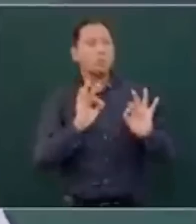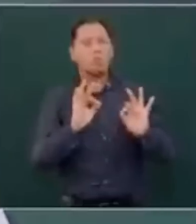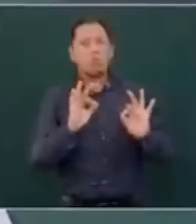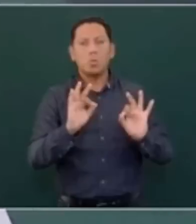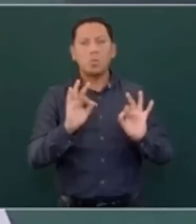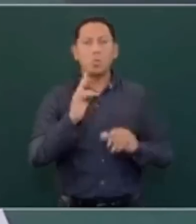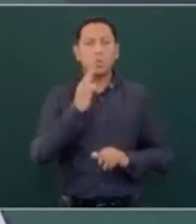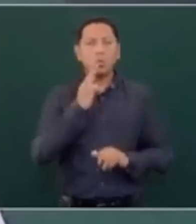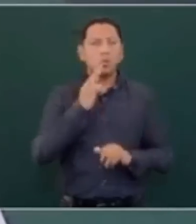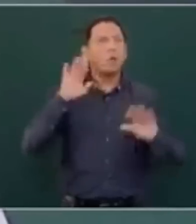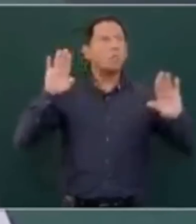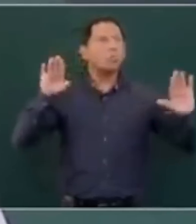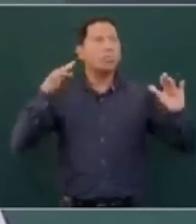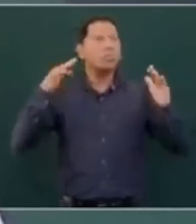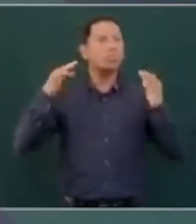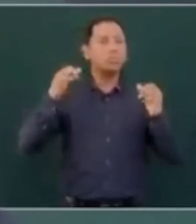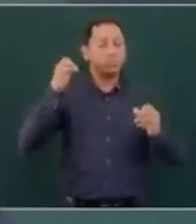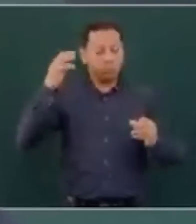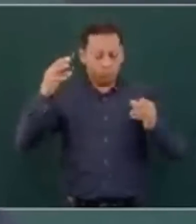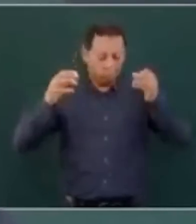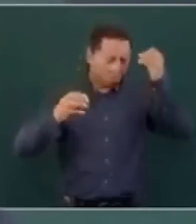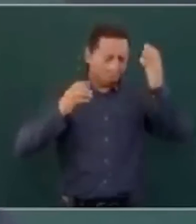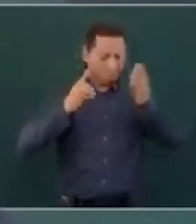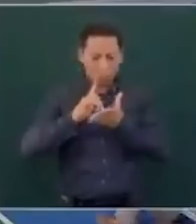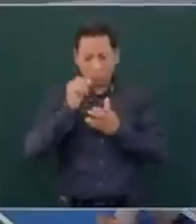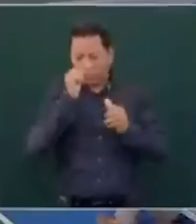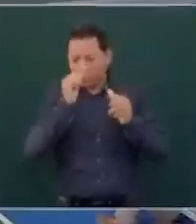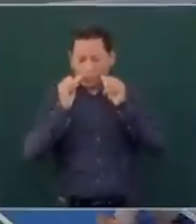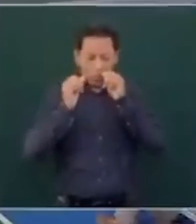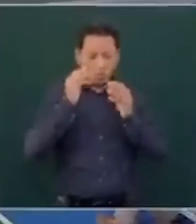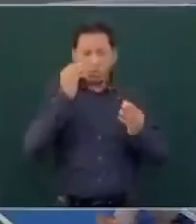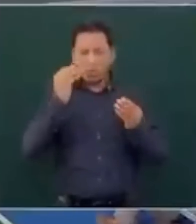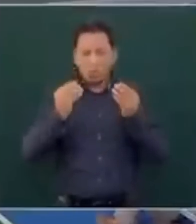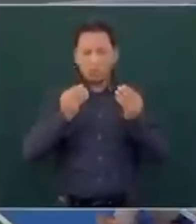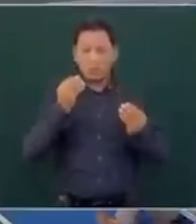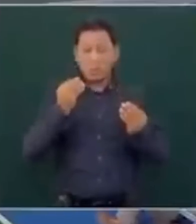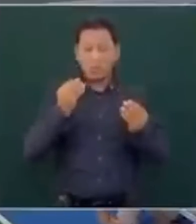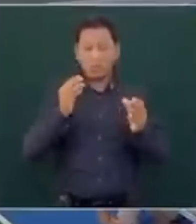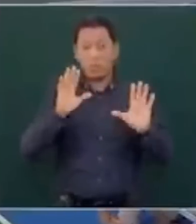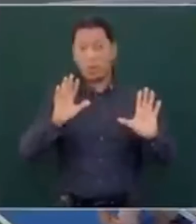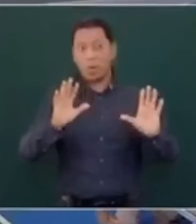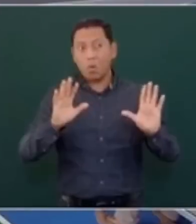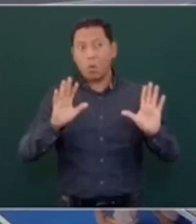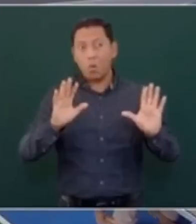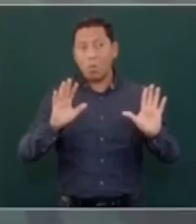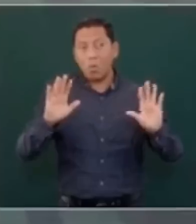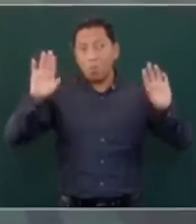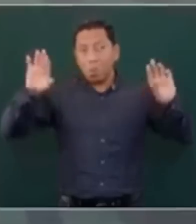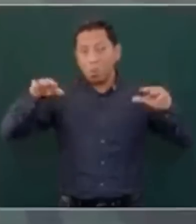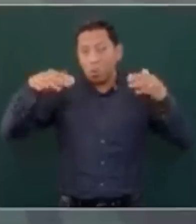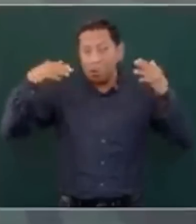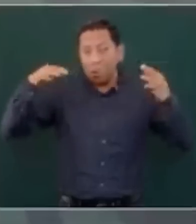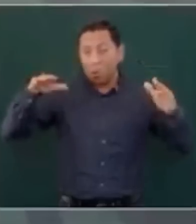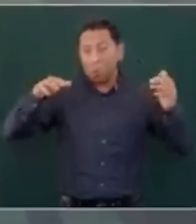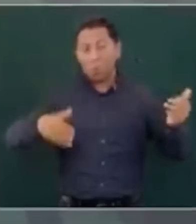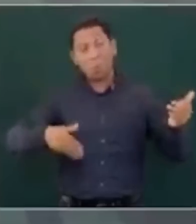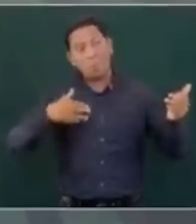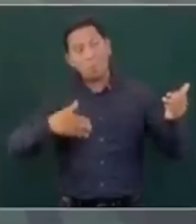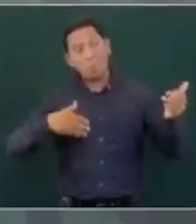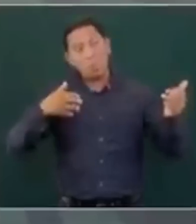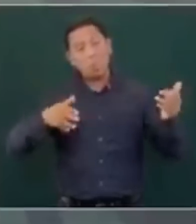La música, ¿no? De ciertos corridos ahí, que es muy